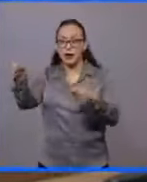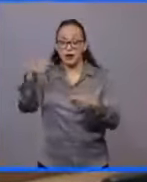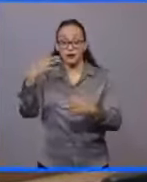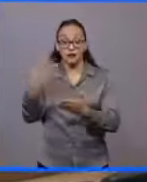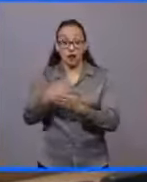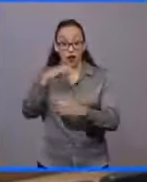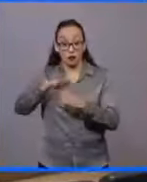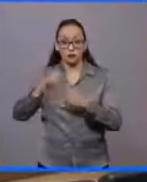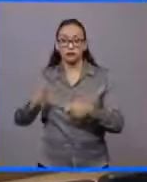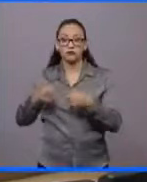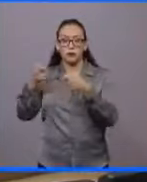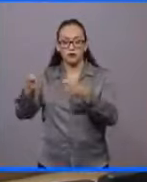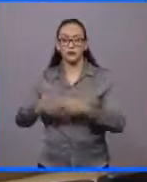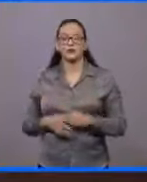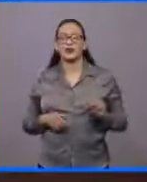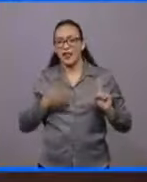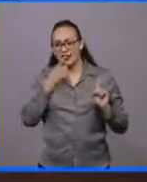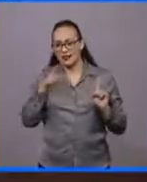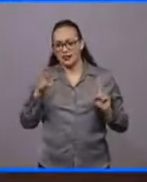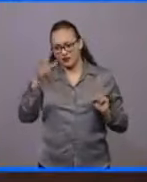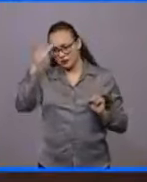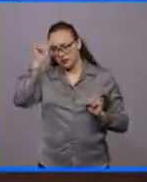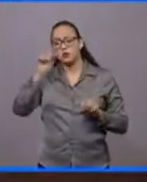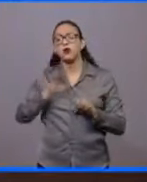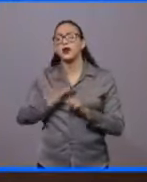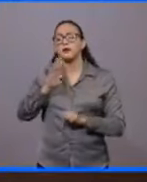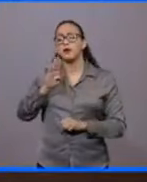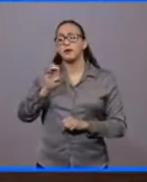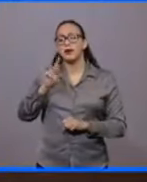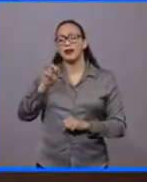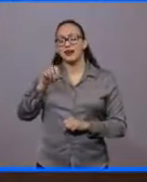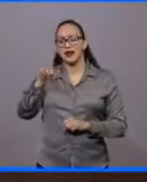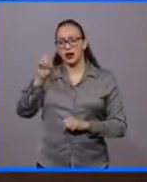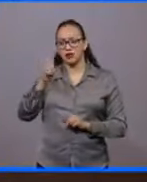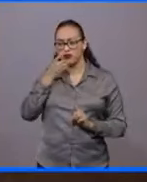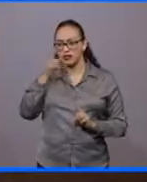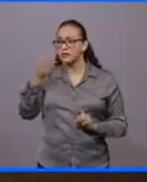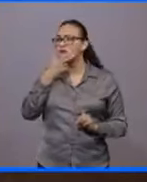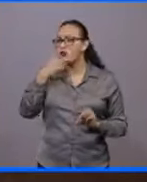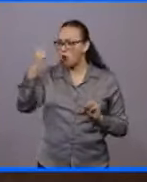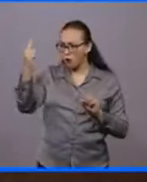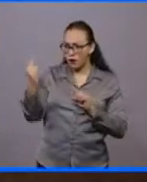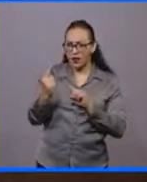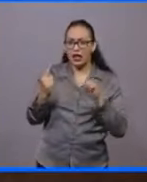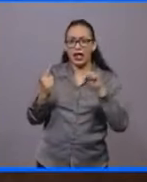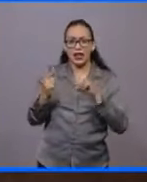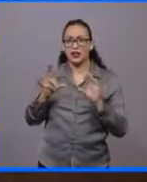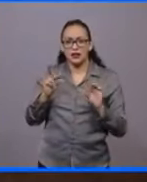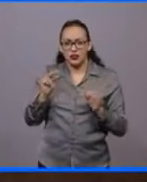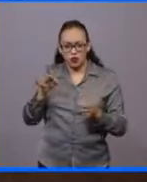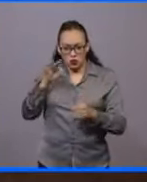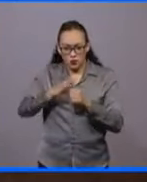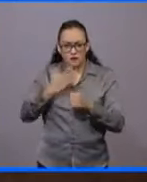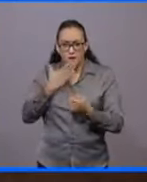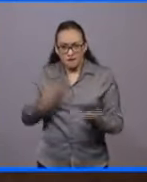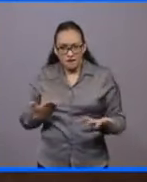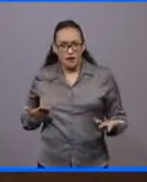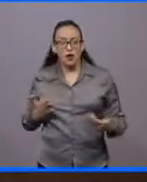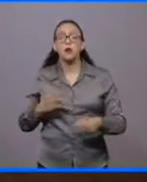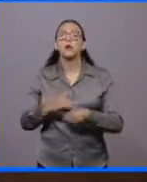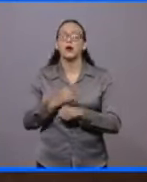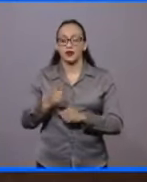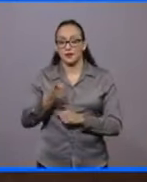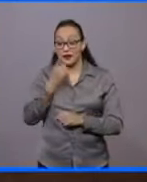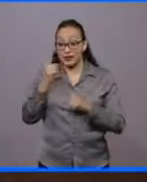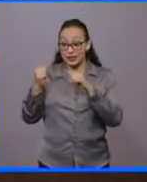ganadores. Cuestiona el caso de Bernardo Batis Vázquez, de quien afirma no cumple con los requisitos de elegibilidad, esto en virtud de que